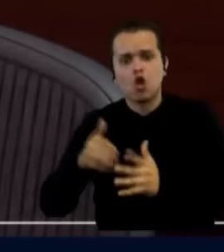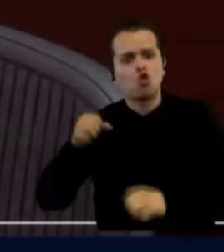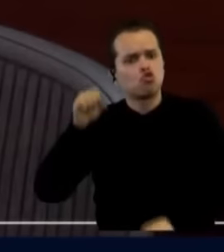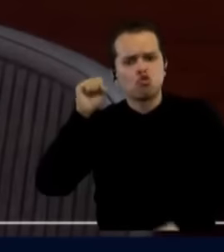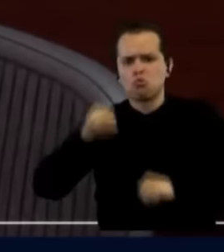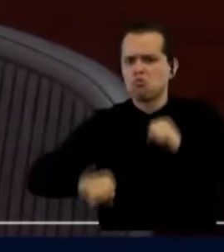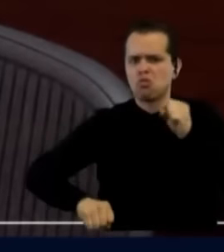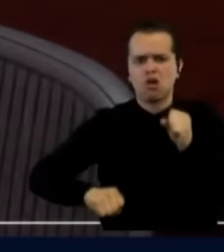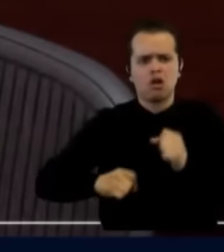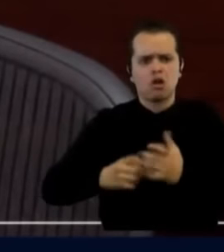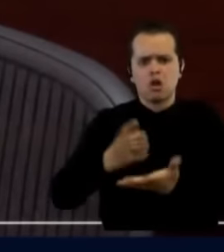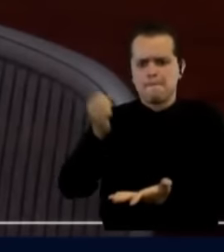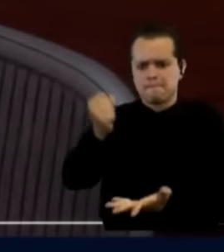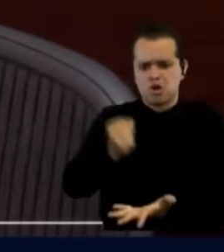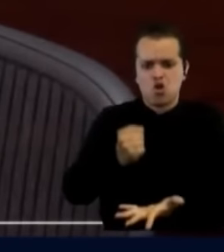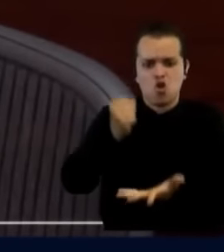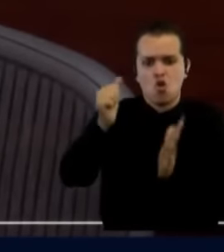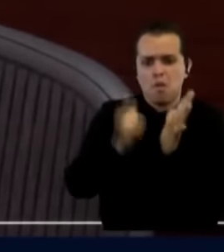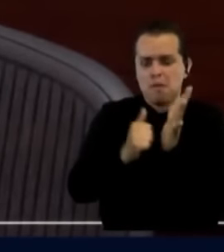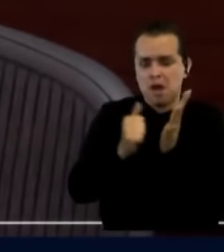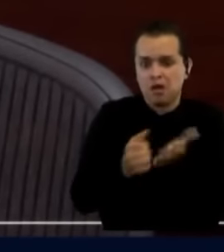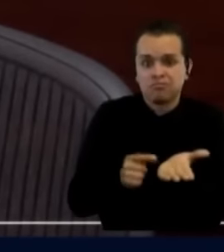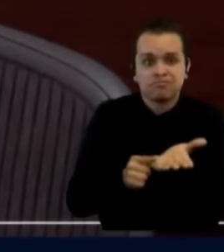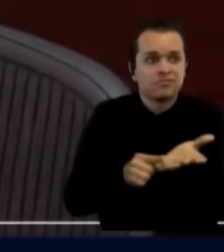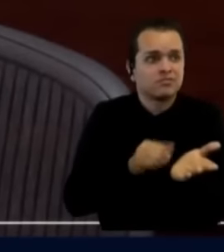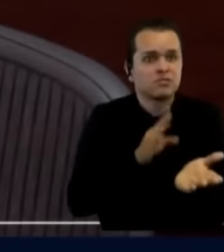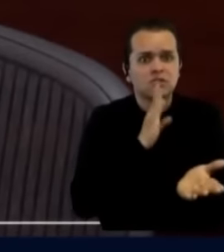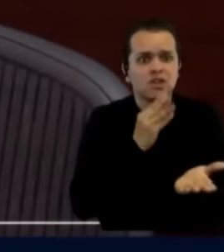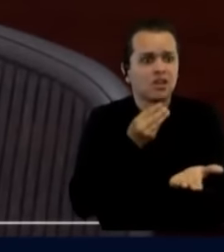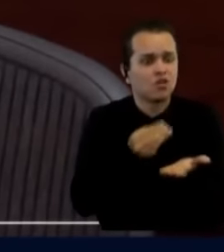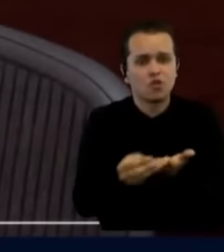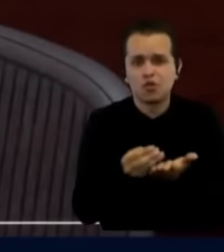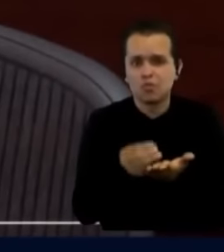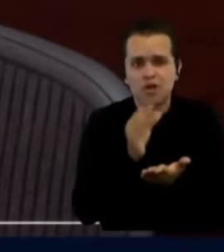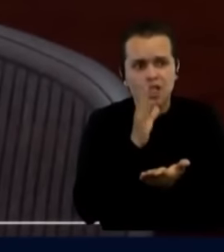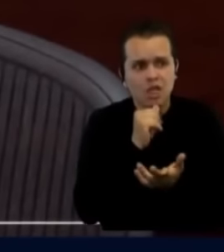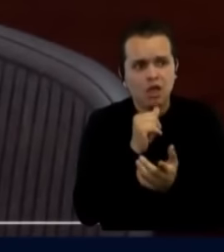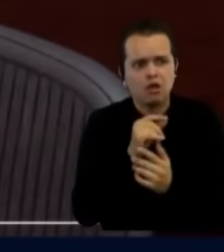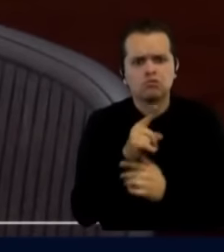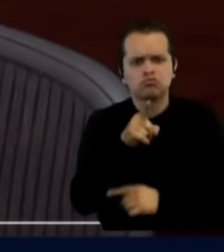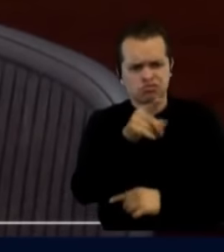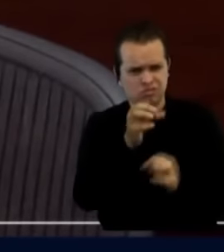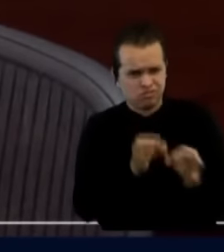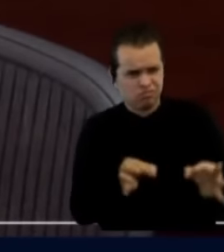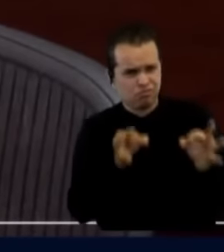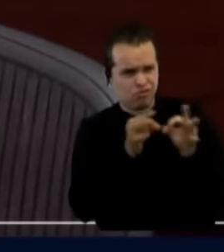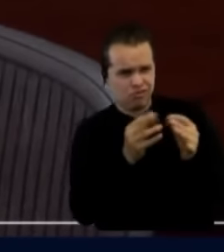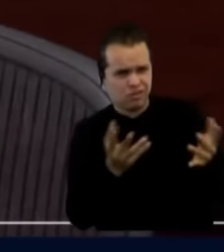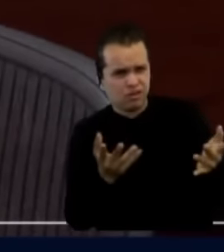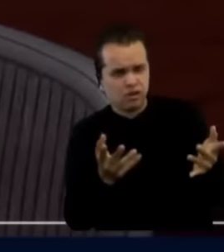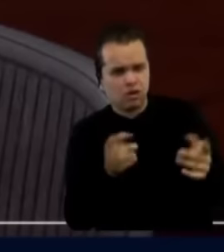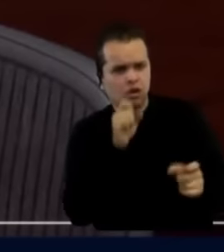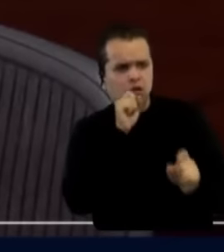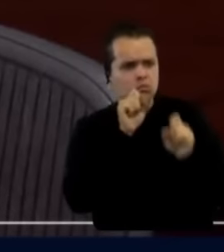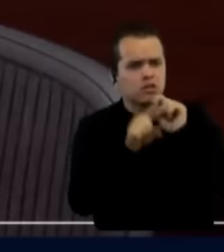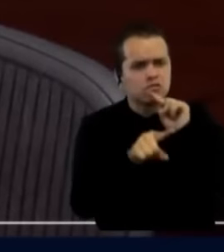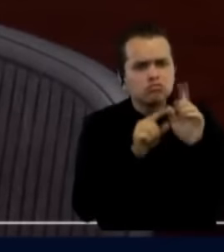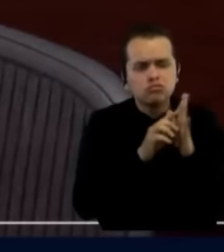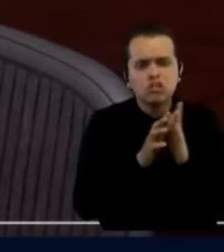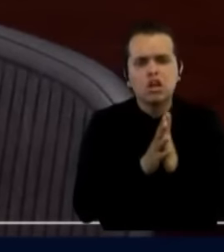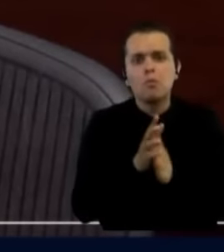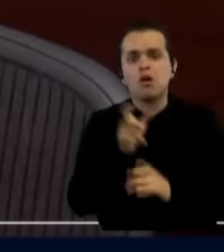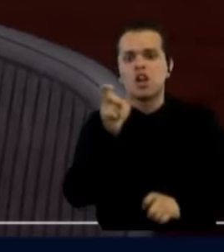pueden sacar sus productos. No tienen quien se los compre. ¿A alguien le importa? Preguntémosles a